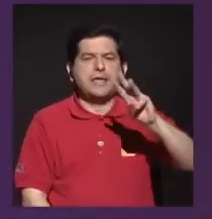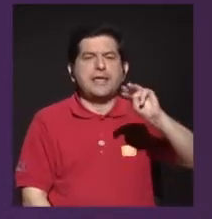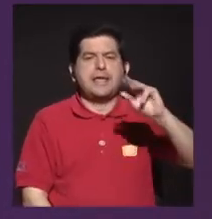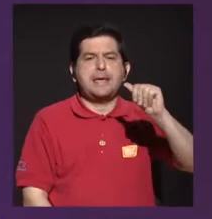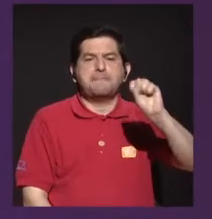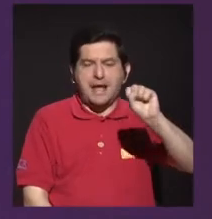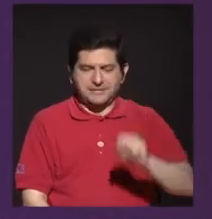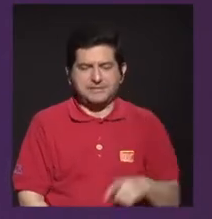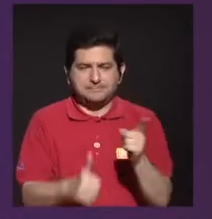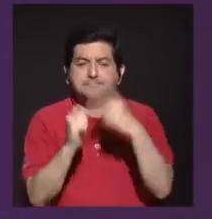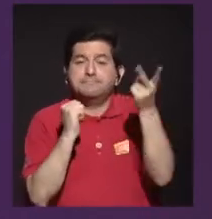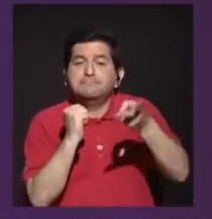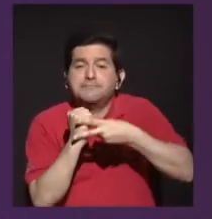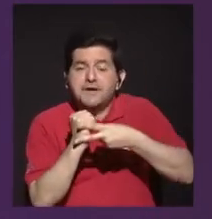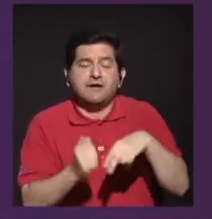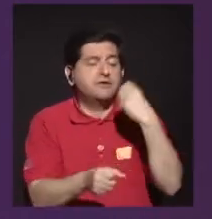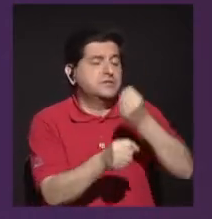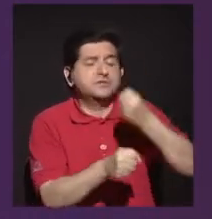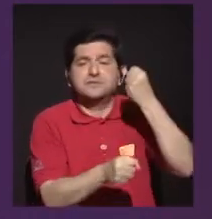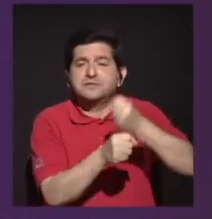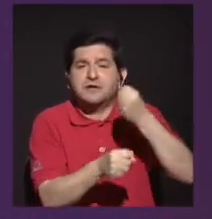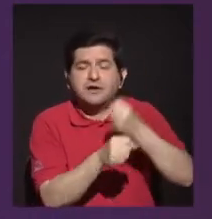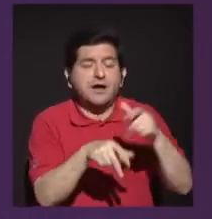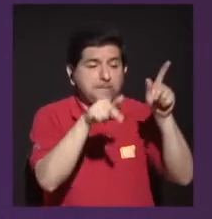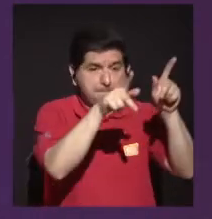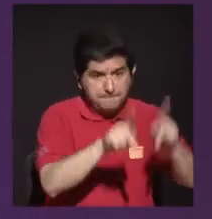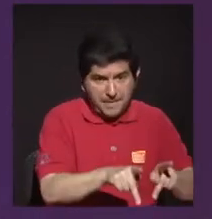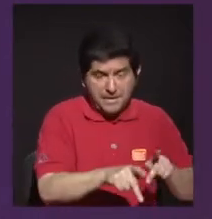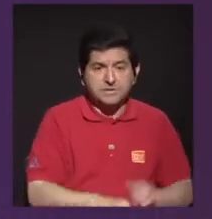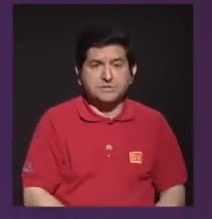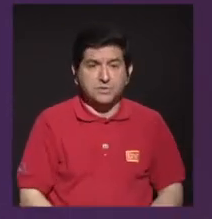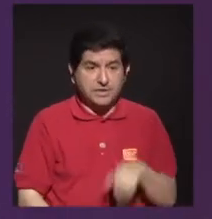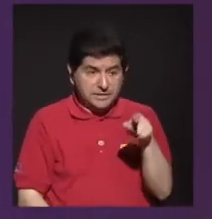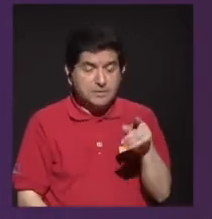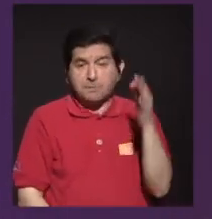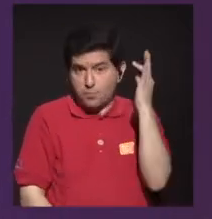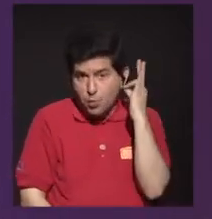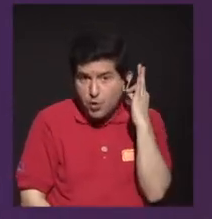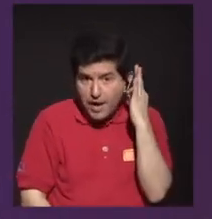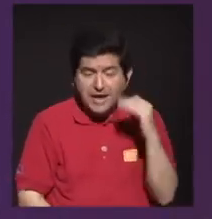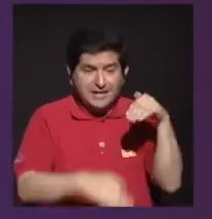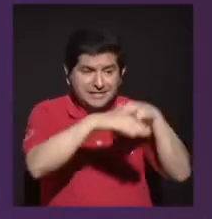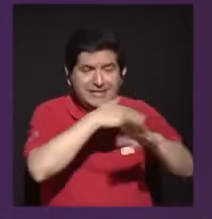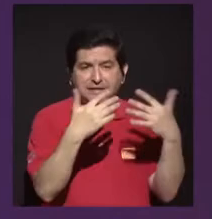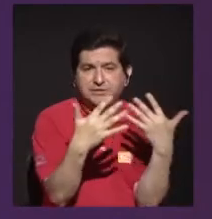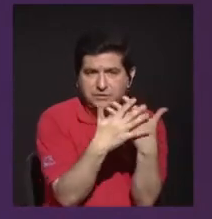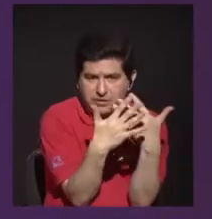y era la primera vez que se trabajaba con personas que estaban, con mujeres que estaban en la cárcel,